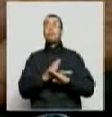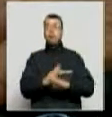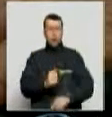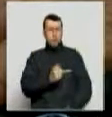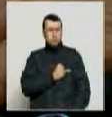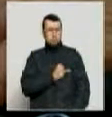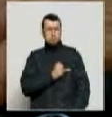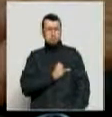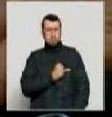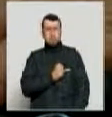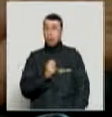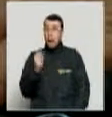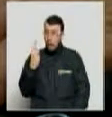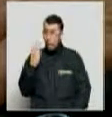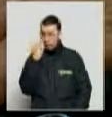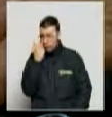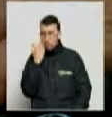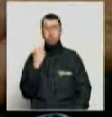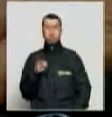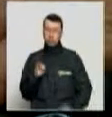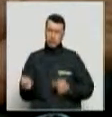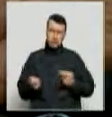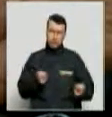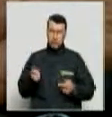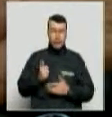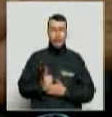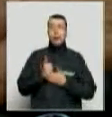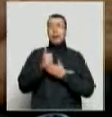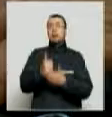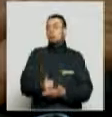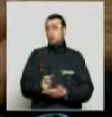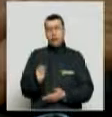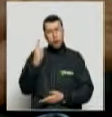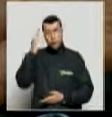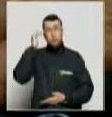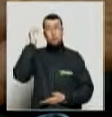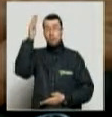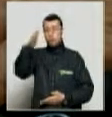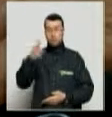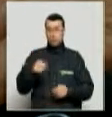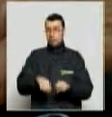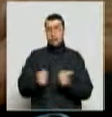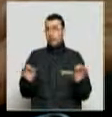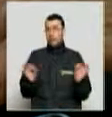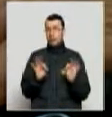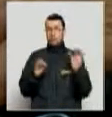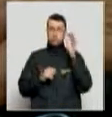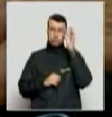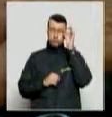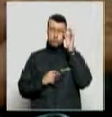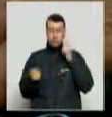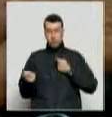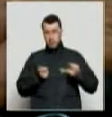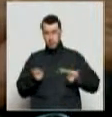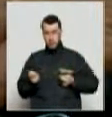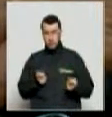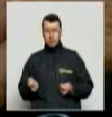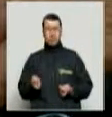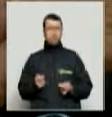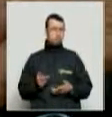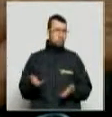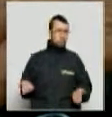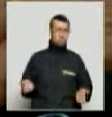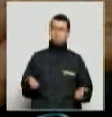corazón sano termine en años posteriores con alguna patología. Son procedimientos que se hacen de una manera